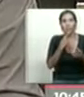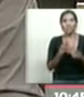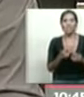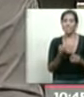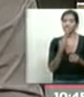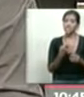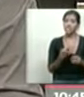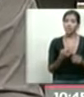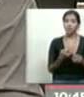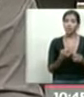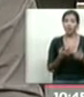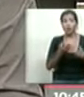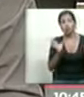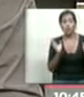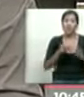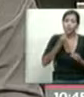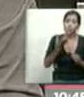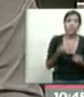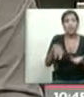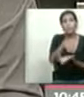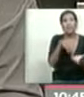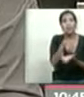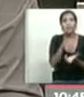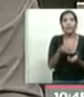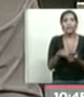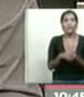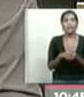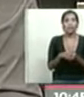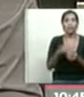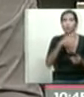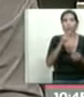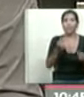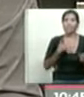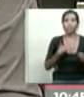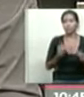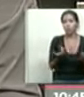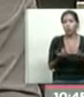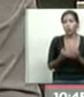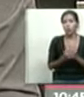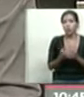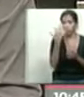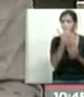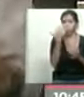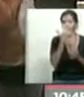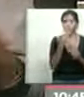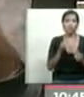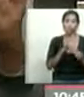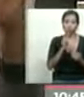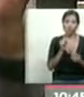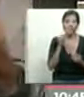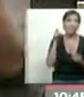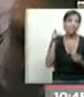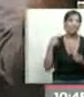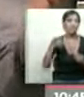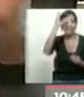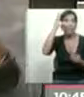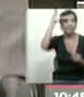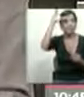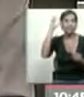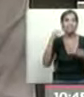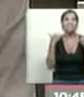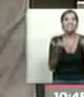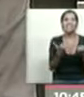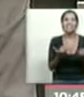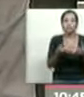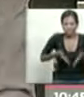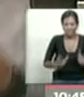decía... No, es que bueno, es que el problema no es, el problema no era que yo los corrompiera, el problema es que ellos tenían una capacidad para ser, ya ellos venían